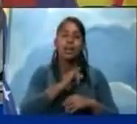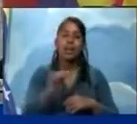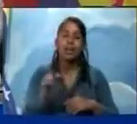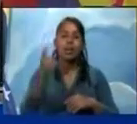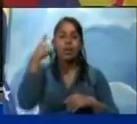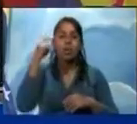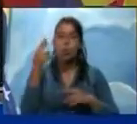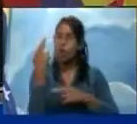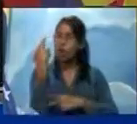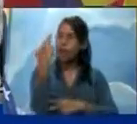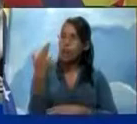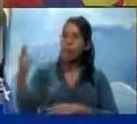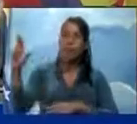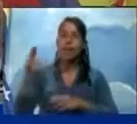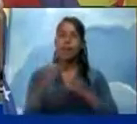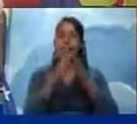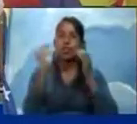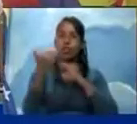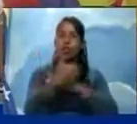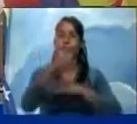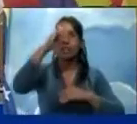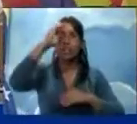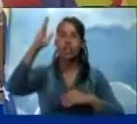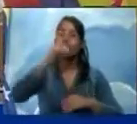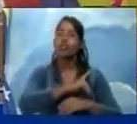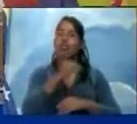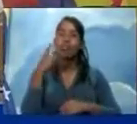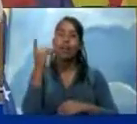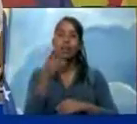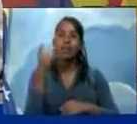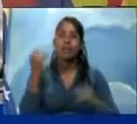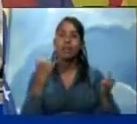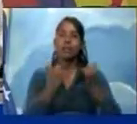por rebelarse contra el Dios de Daniel,